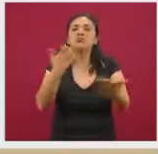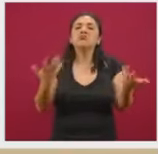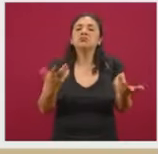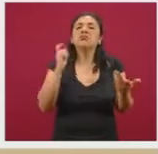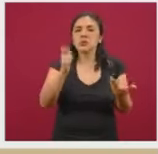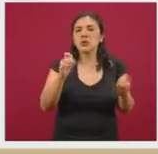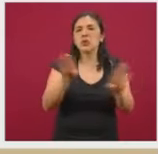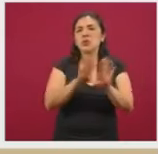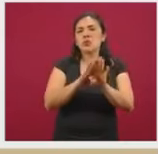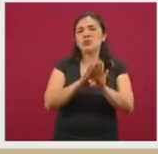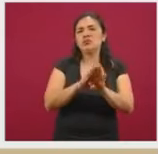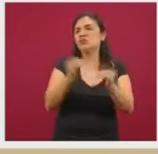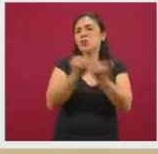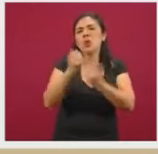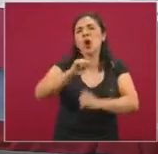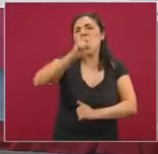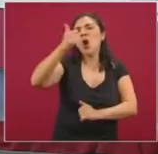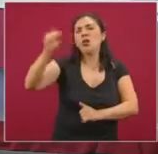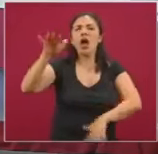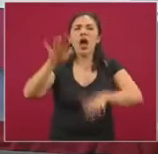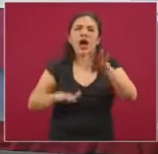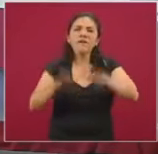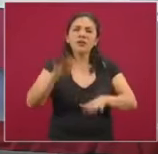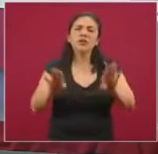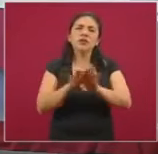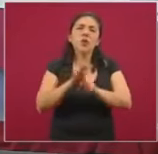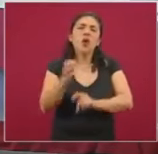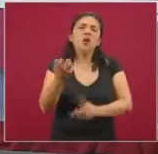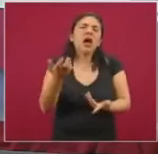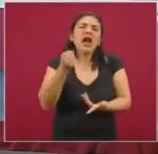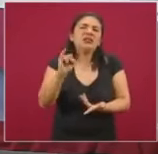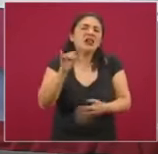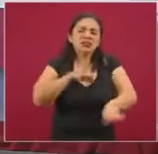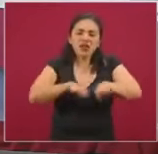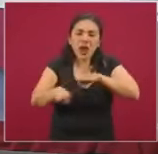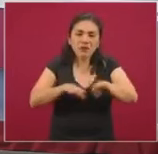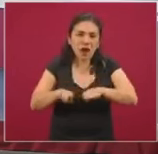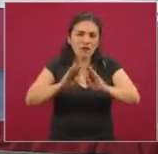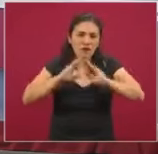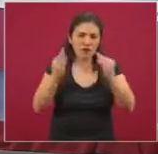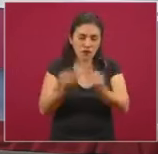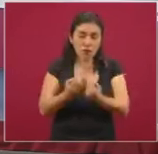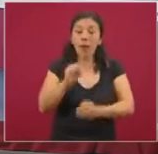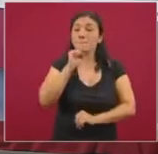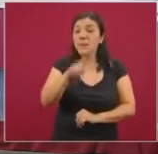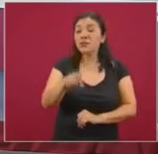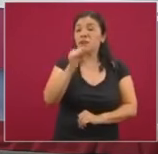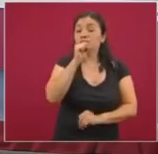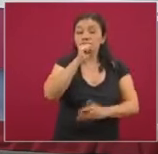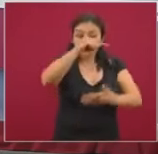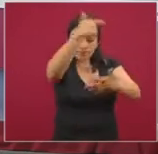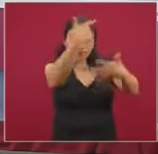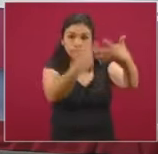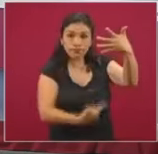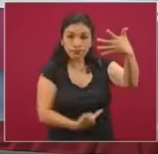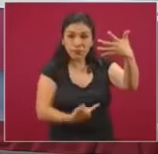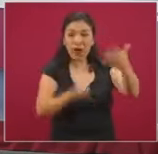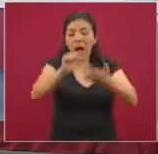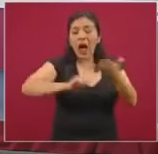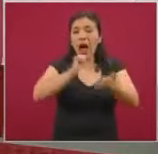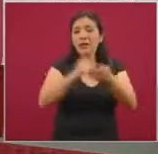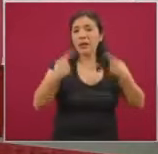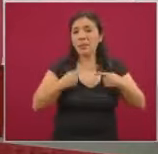como se ha hecho también en otros ejercicios en diferentes foros académicos, es de esta misma base de datos, de la base de datos de las actas